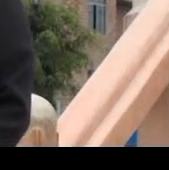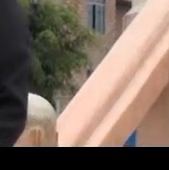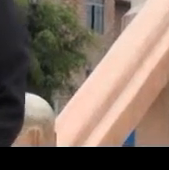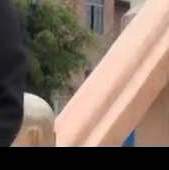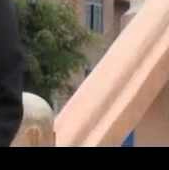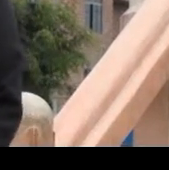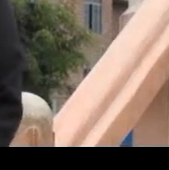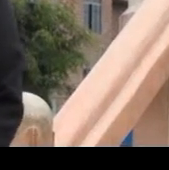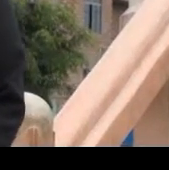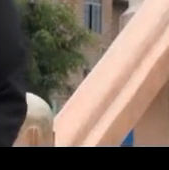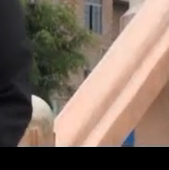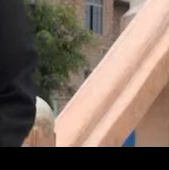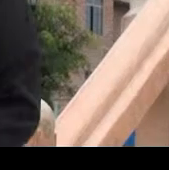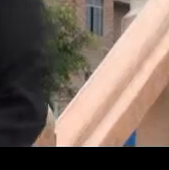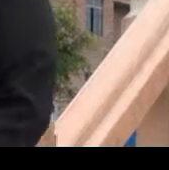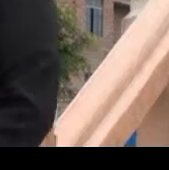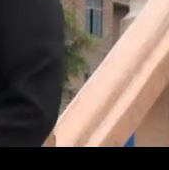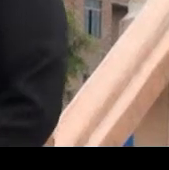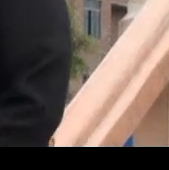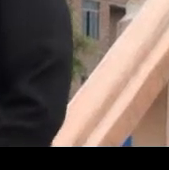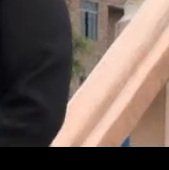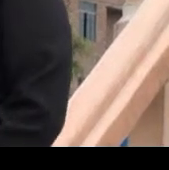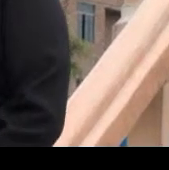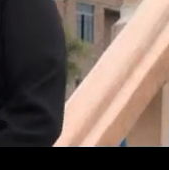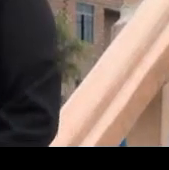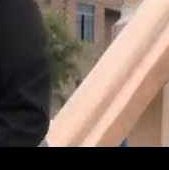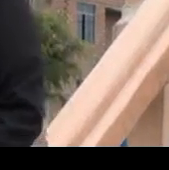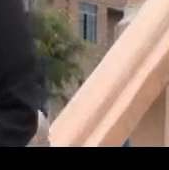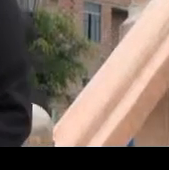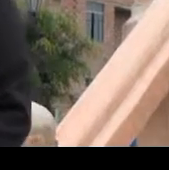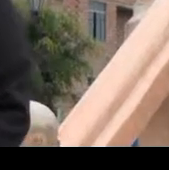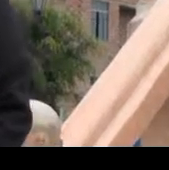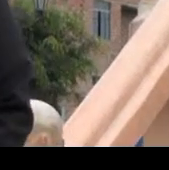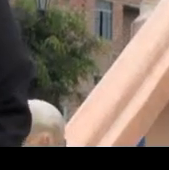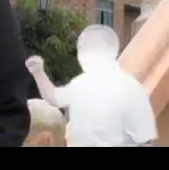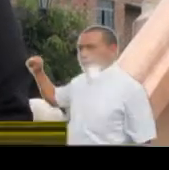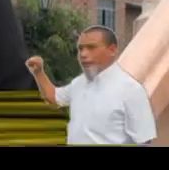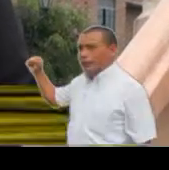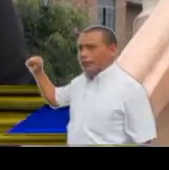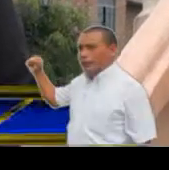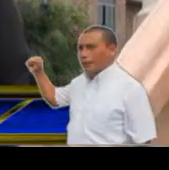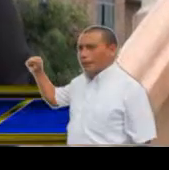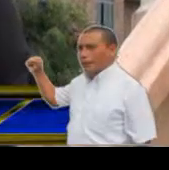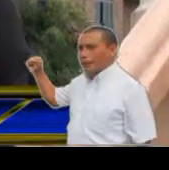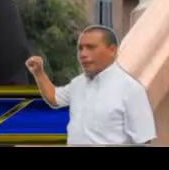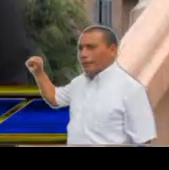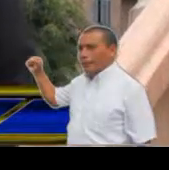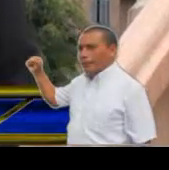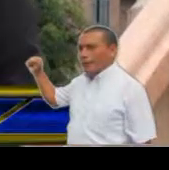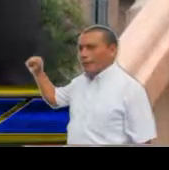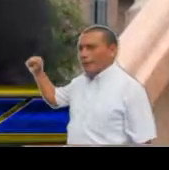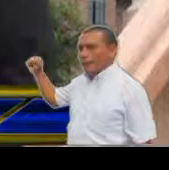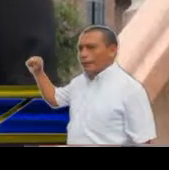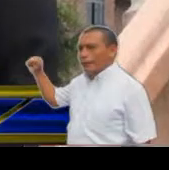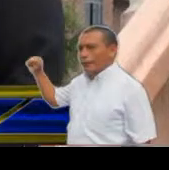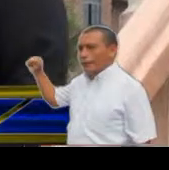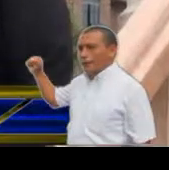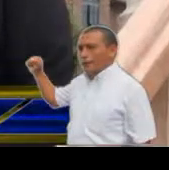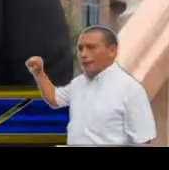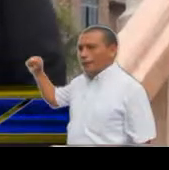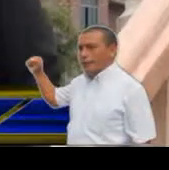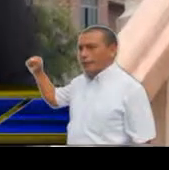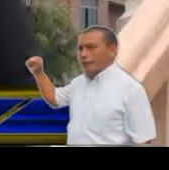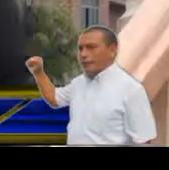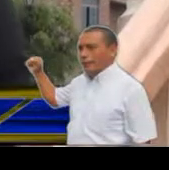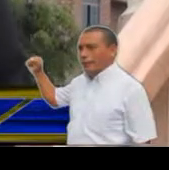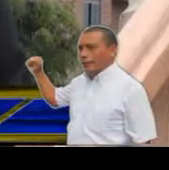lectura. La municipalidad, por intermedio de nuestro alcalde y autoridades, estamos trabajando,